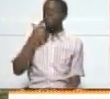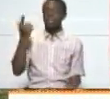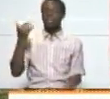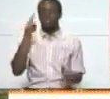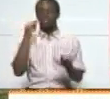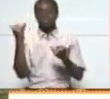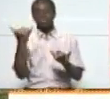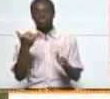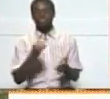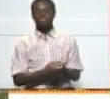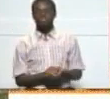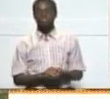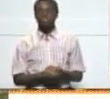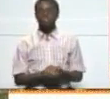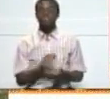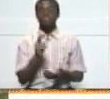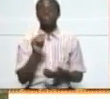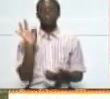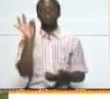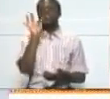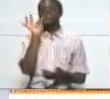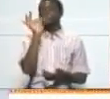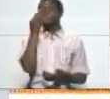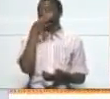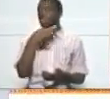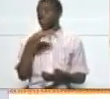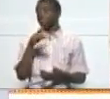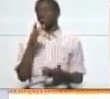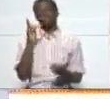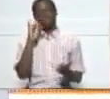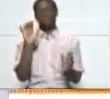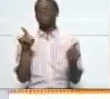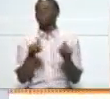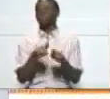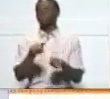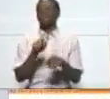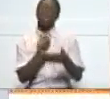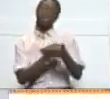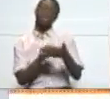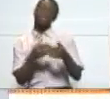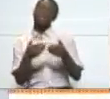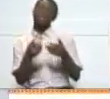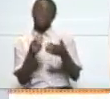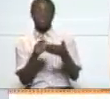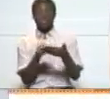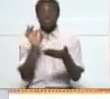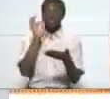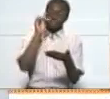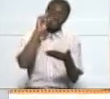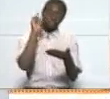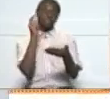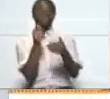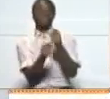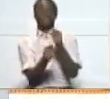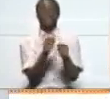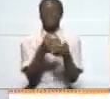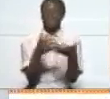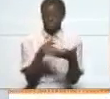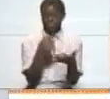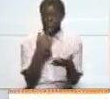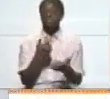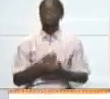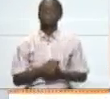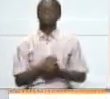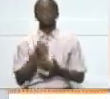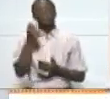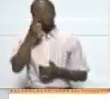E Freddy marihuanita Guevara, esto le pasa a la gente cuando escribe bajo los efectos de algo. El pueblo